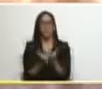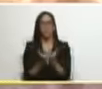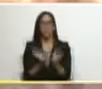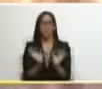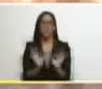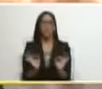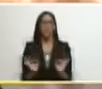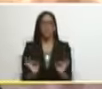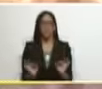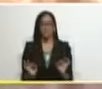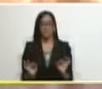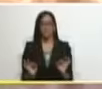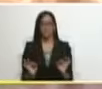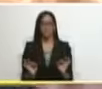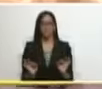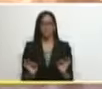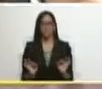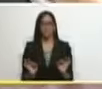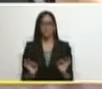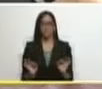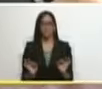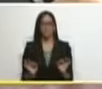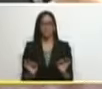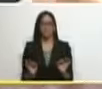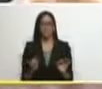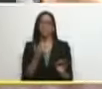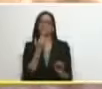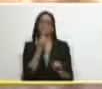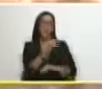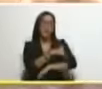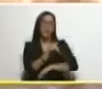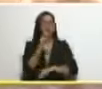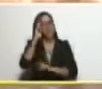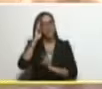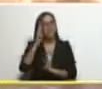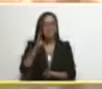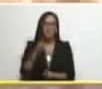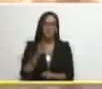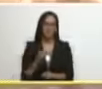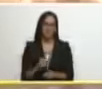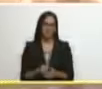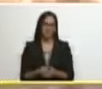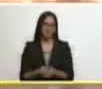nadie. Ni en la esquina, cuando usted salga, lo van a respetar.